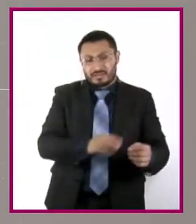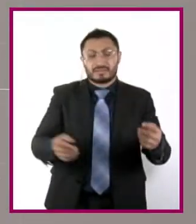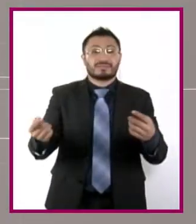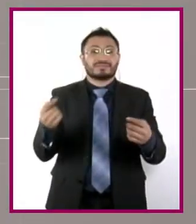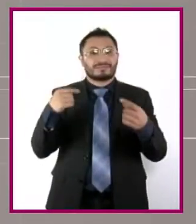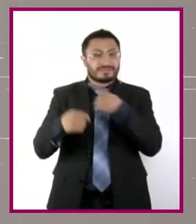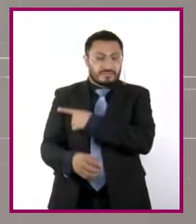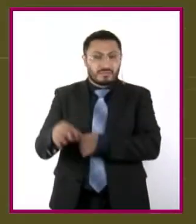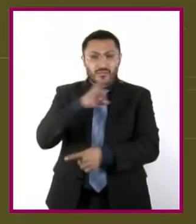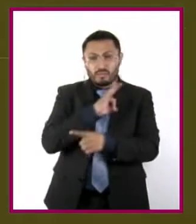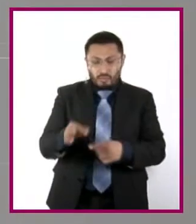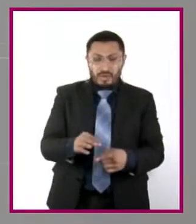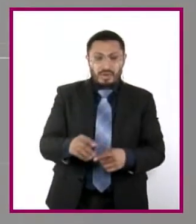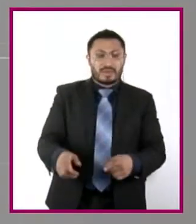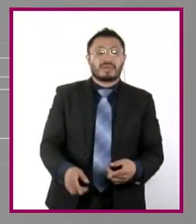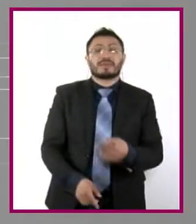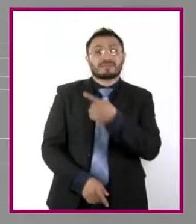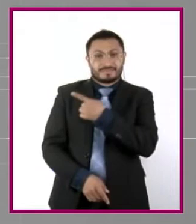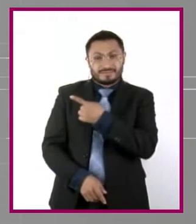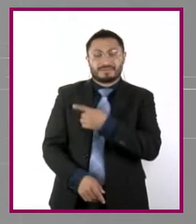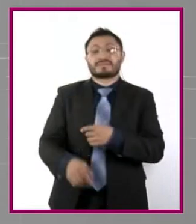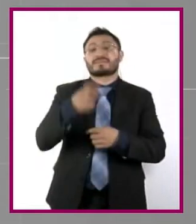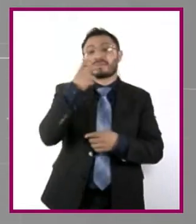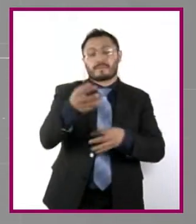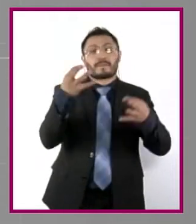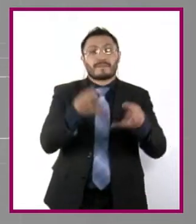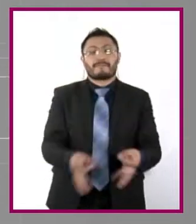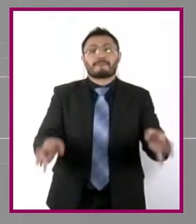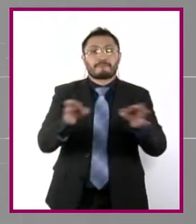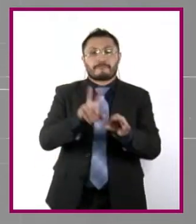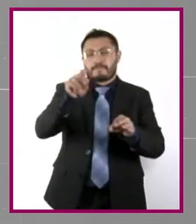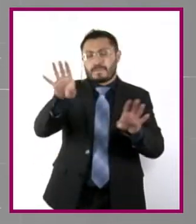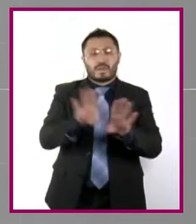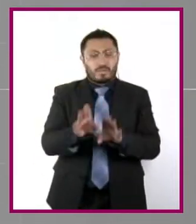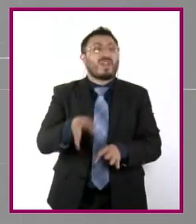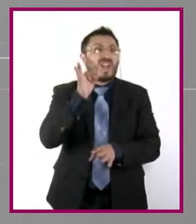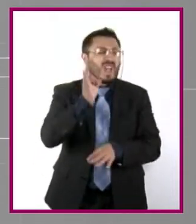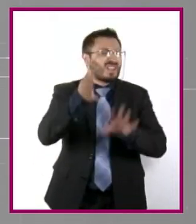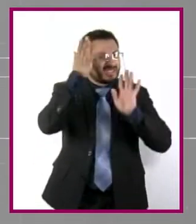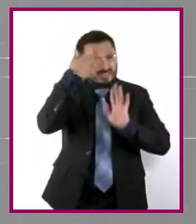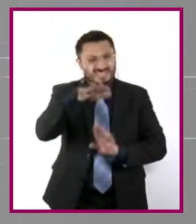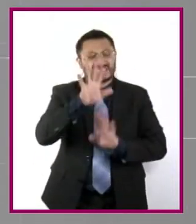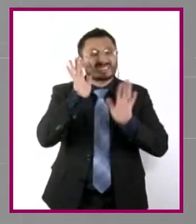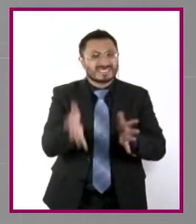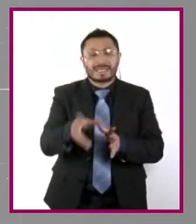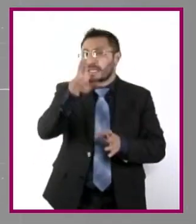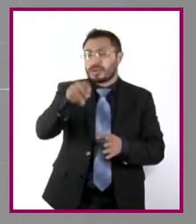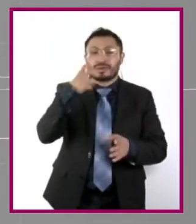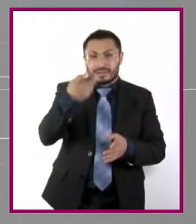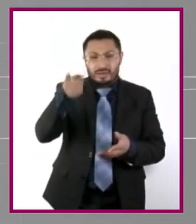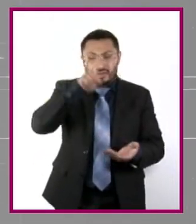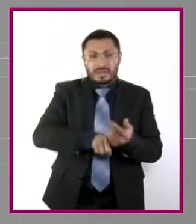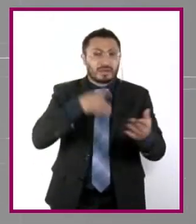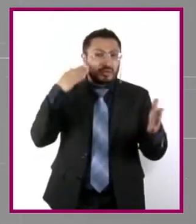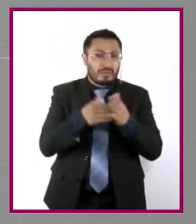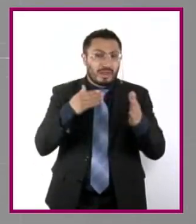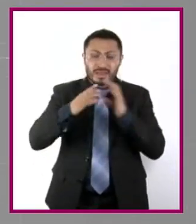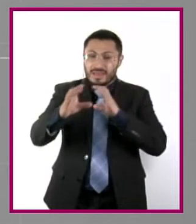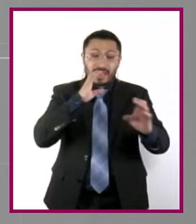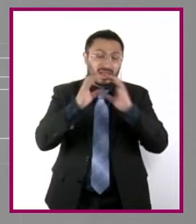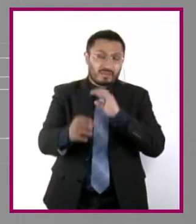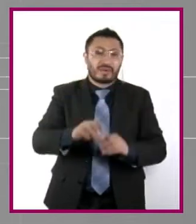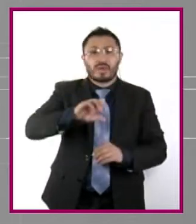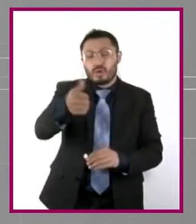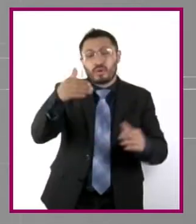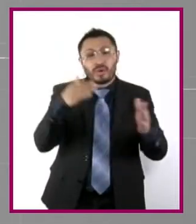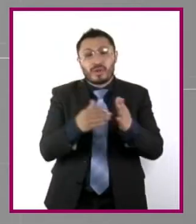ser deliberada o accidental. Por ello, es primordial no dar nada por hecho, porque en el fondo esto es una barrera para la comunicación. Otras